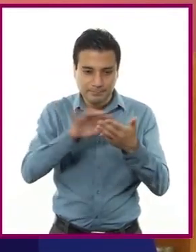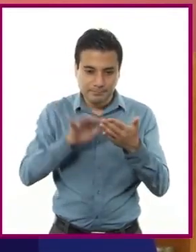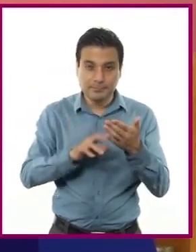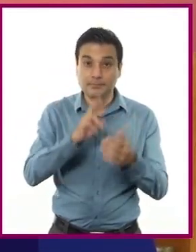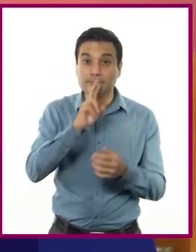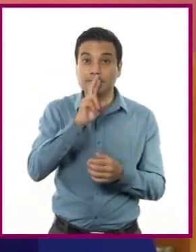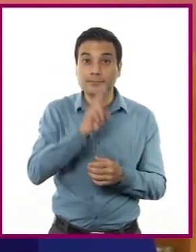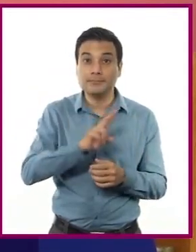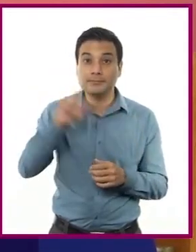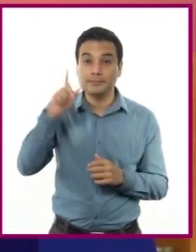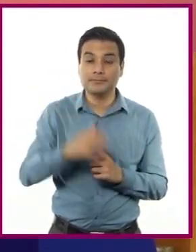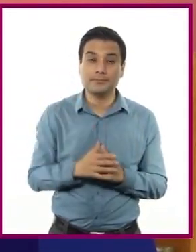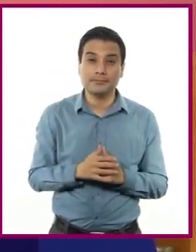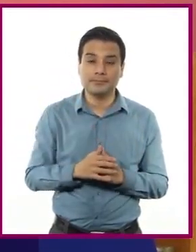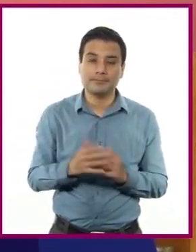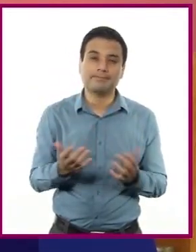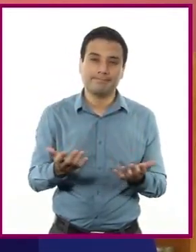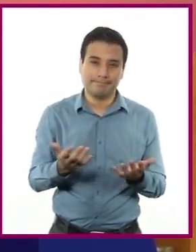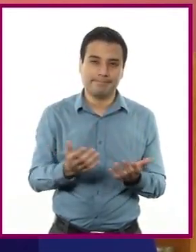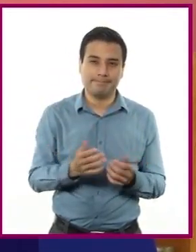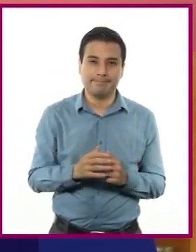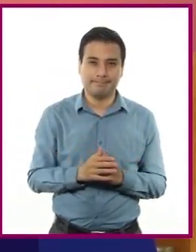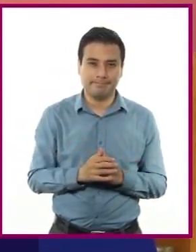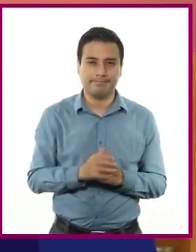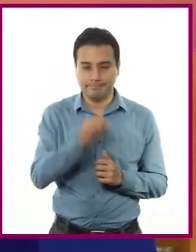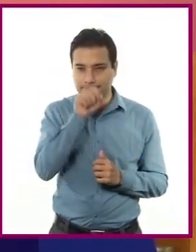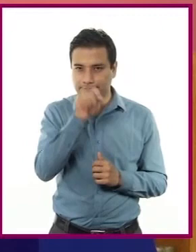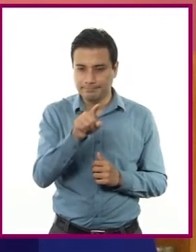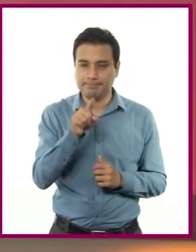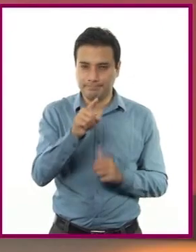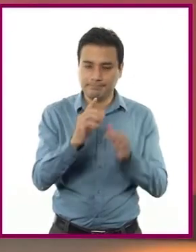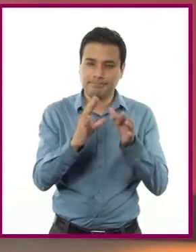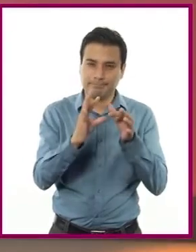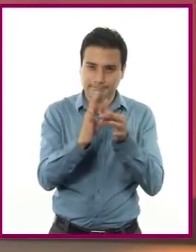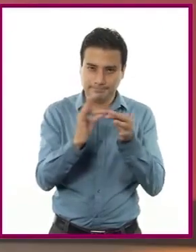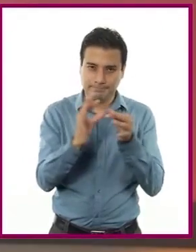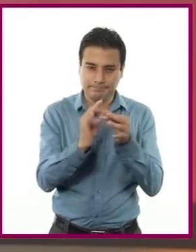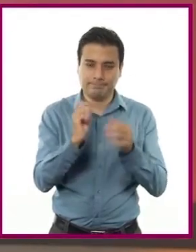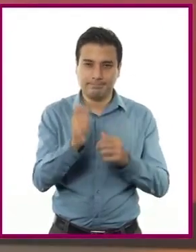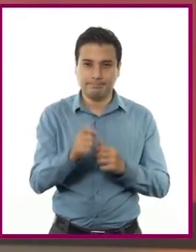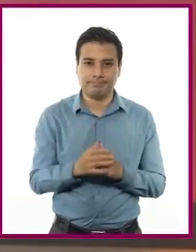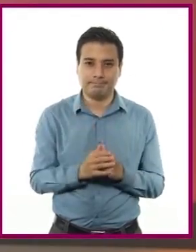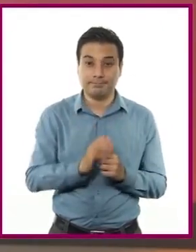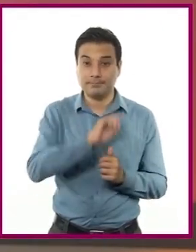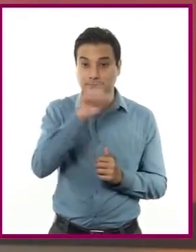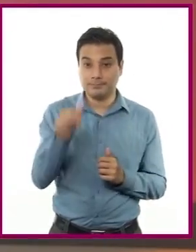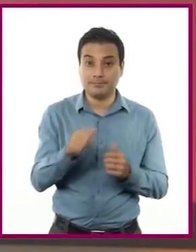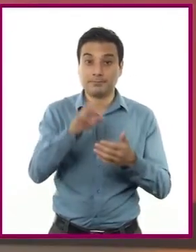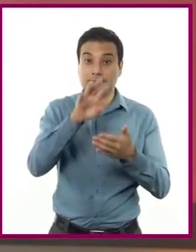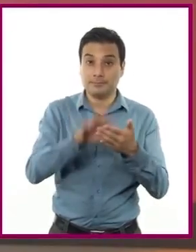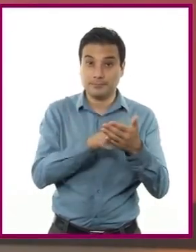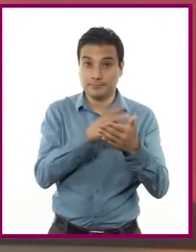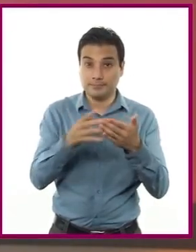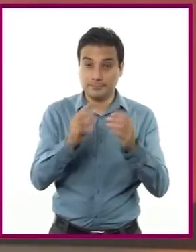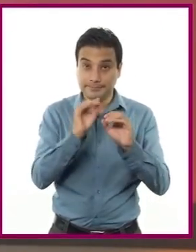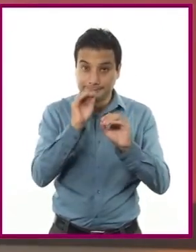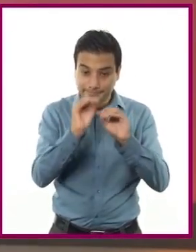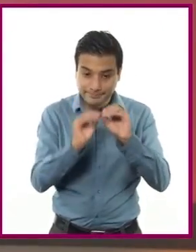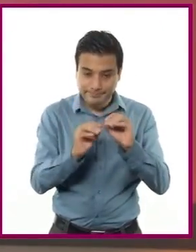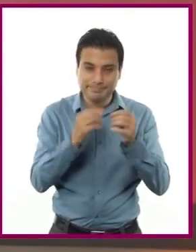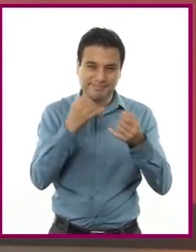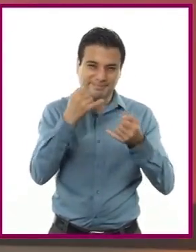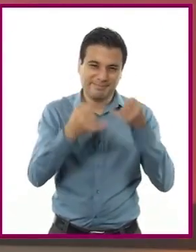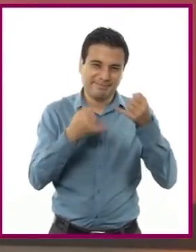lectura, obviamente acompañadas de sus definiciones. Crucigrama o sopa de letras del